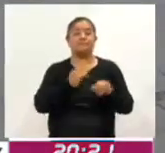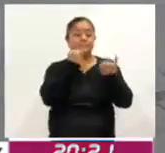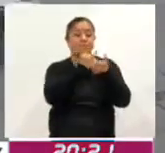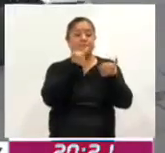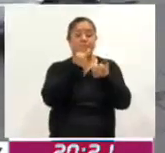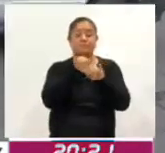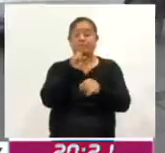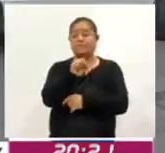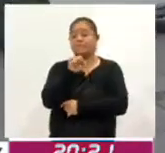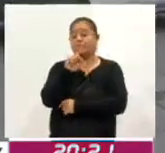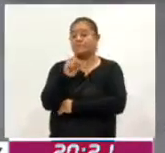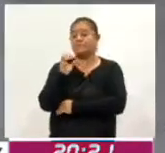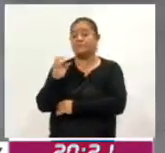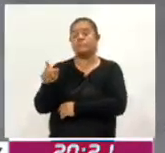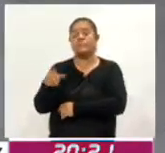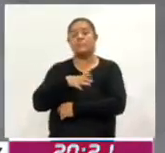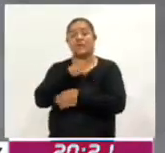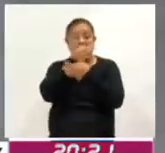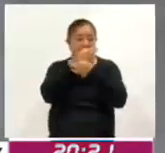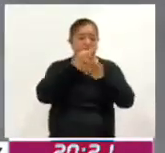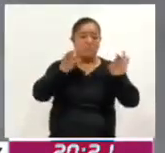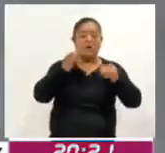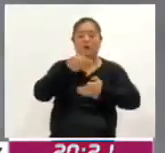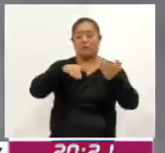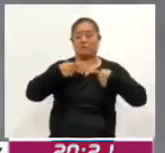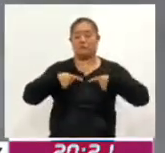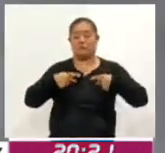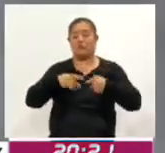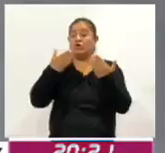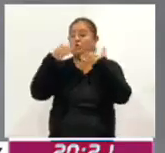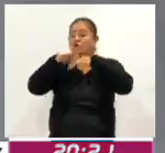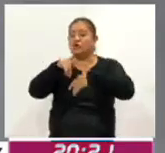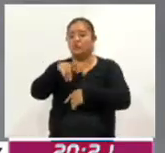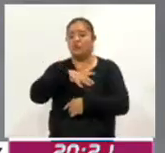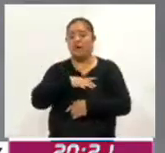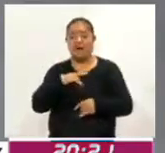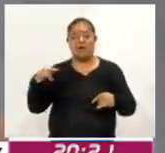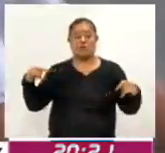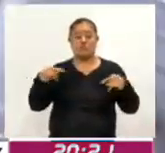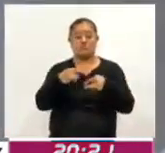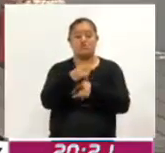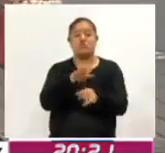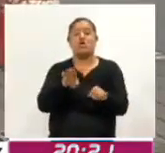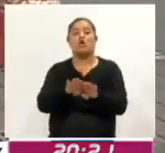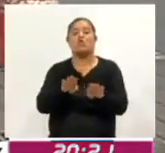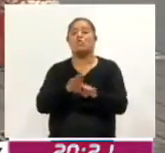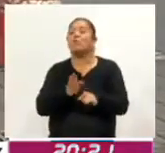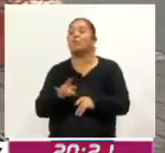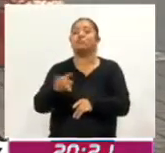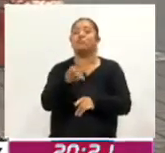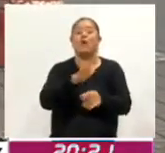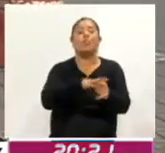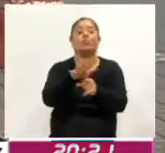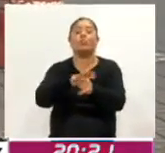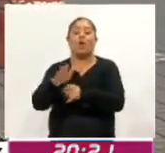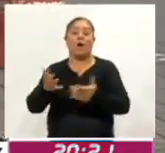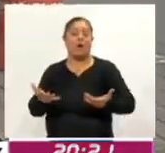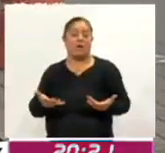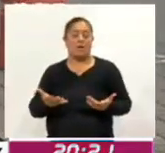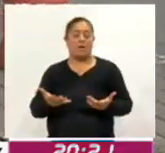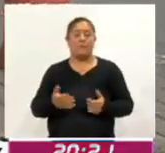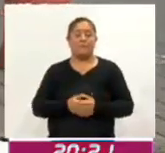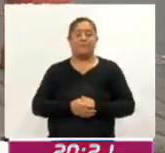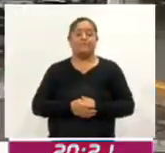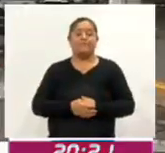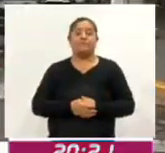de Seguridad Pública, se informará a la población sobre la circulación que habrá en la capital tlaxcalteca durante el fin de semana. Cabe mencionar